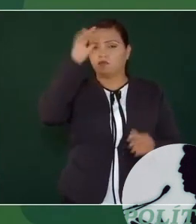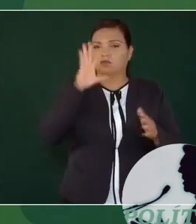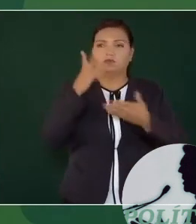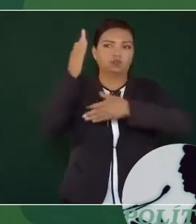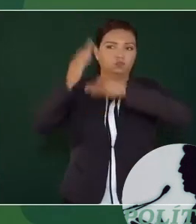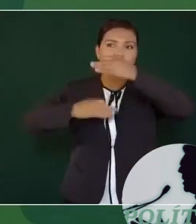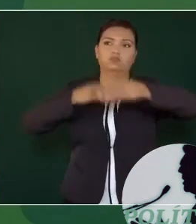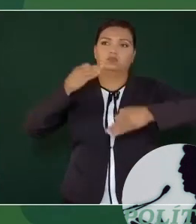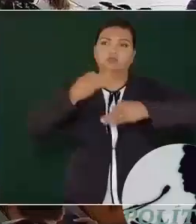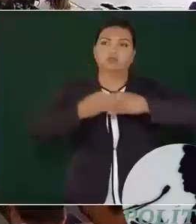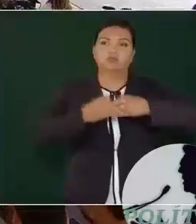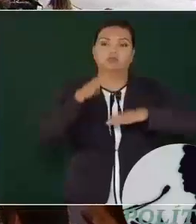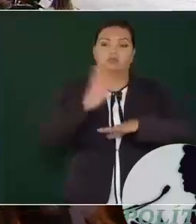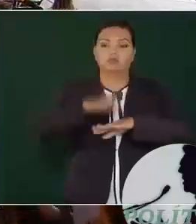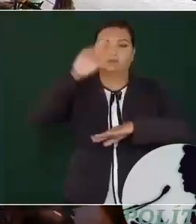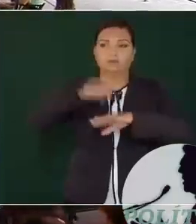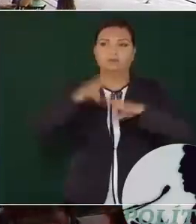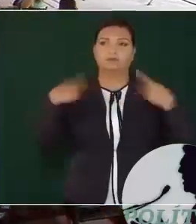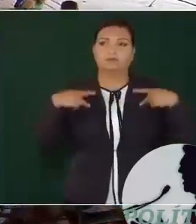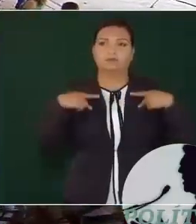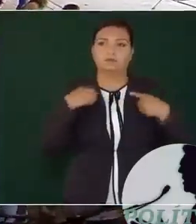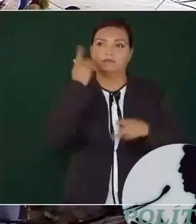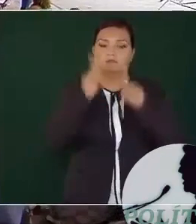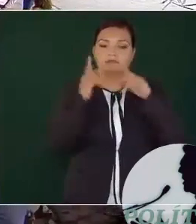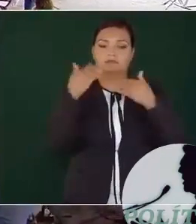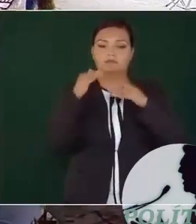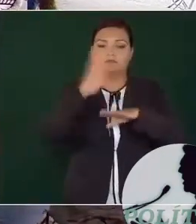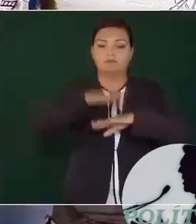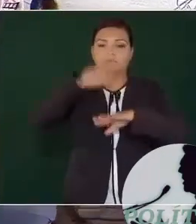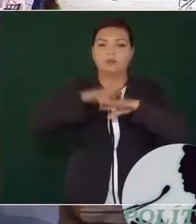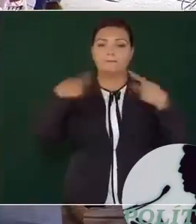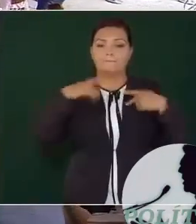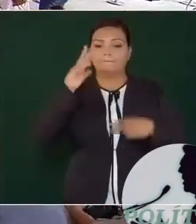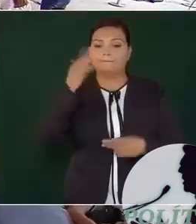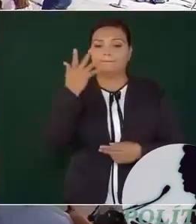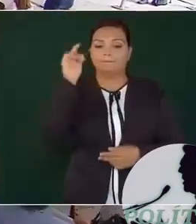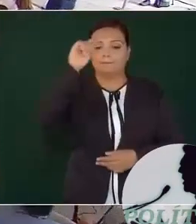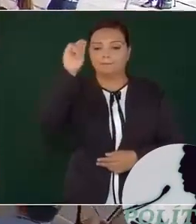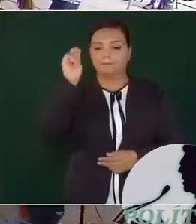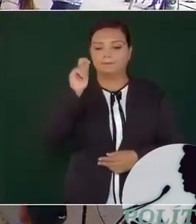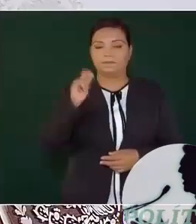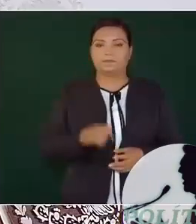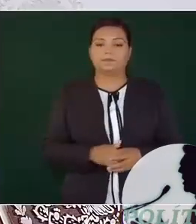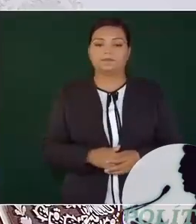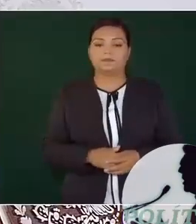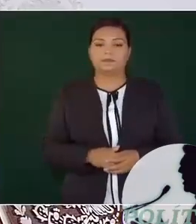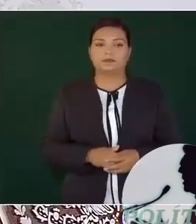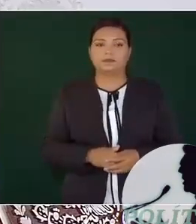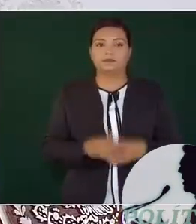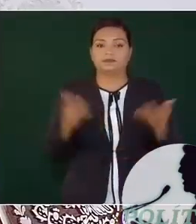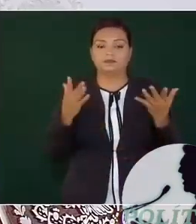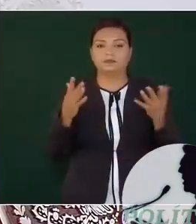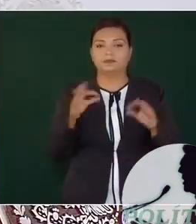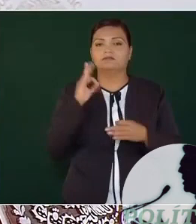todos, la mayoría, estoy hablando de mayoría del 95% que